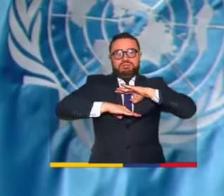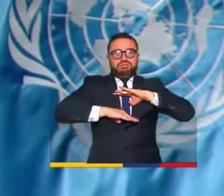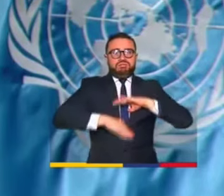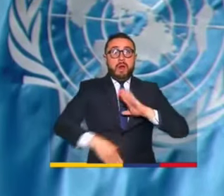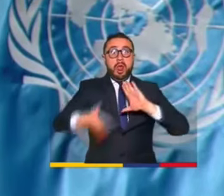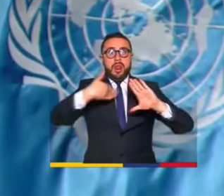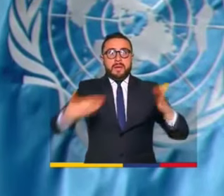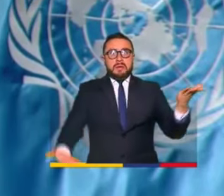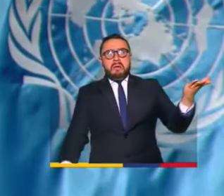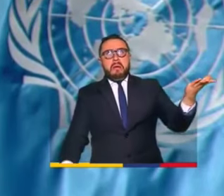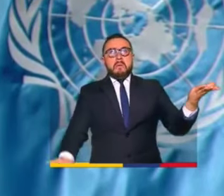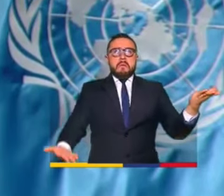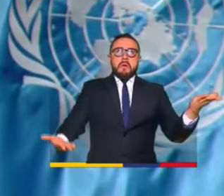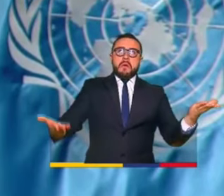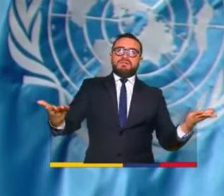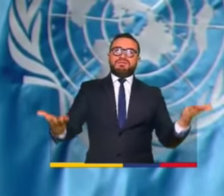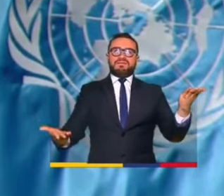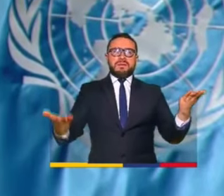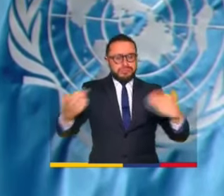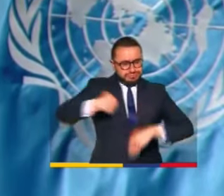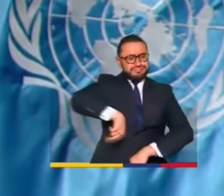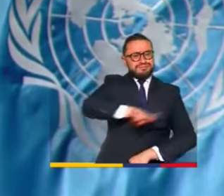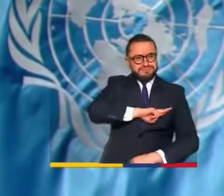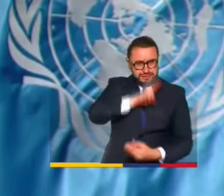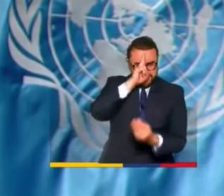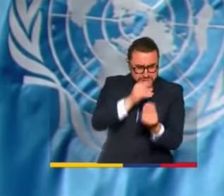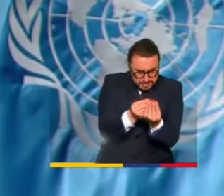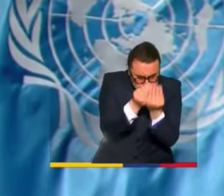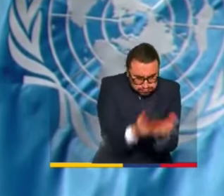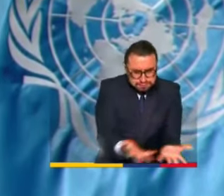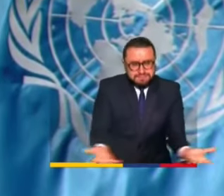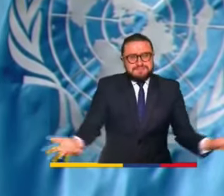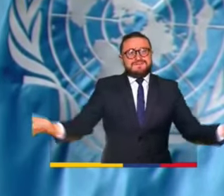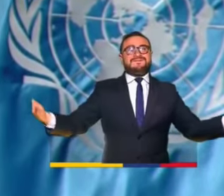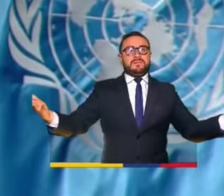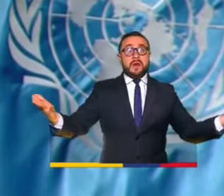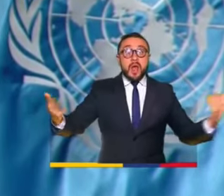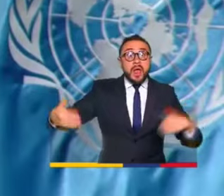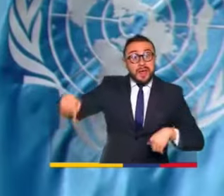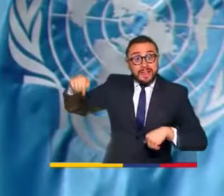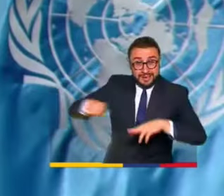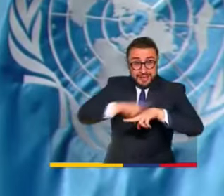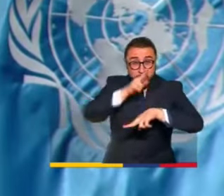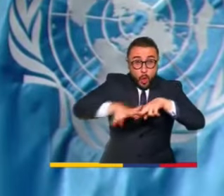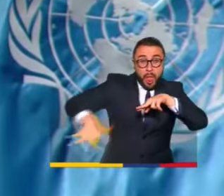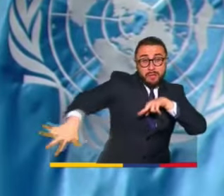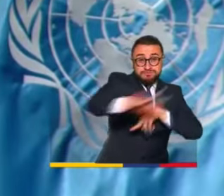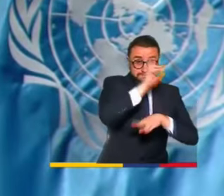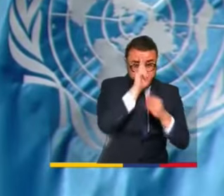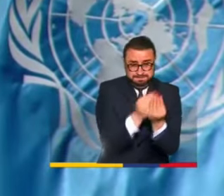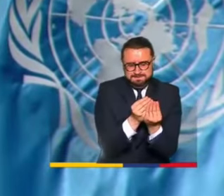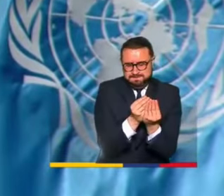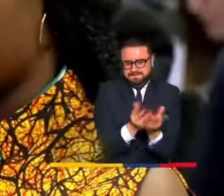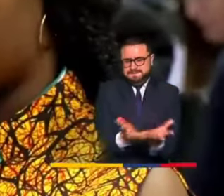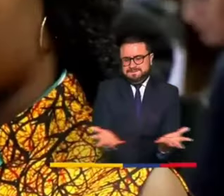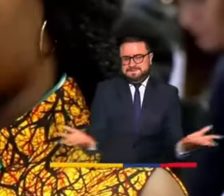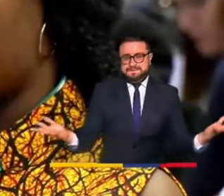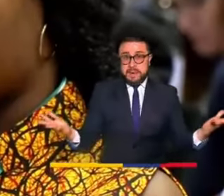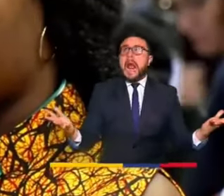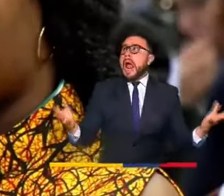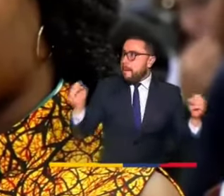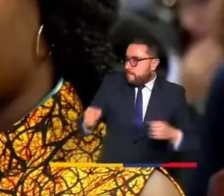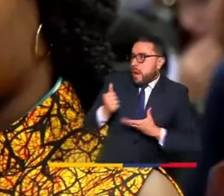biodiversidad, a través de la historia, los países biodiversos hemos también acumulado